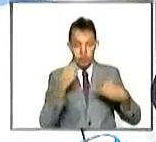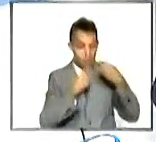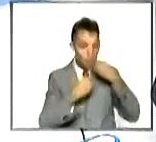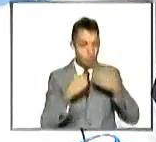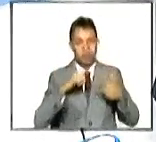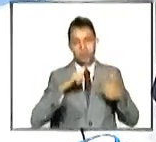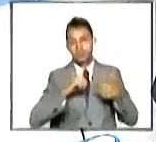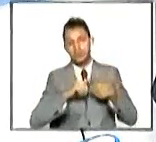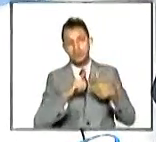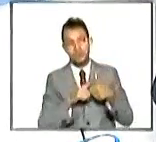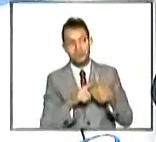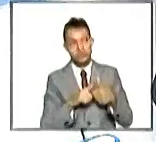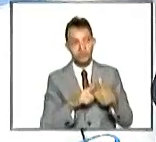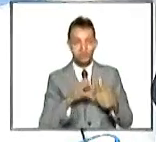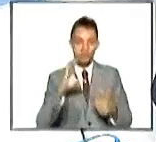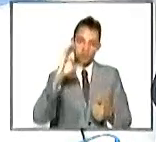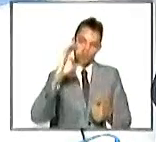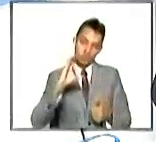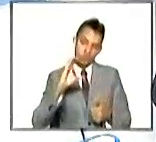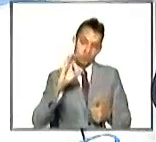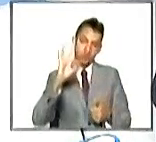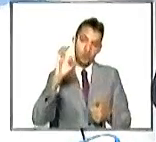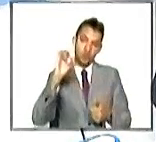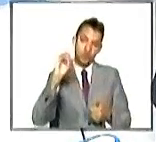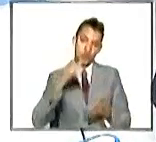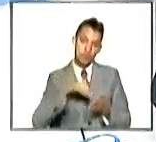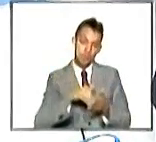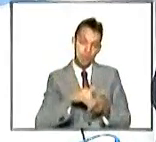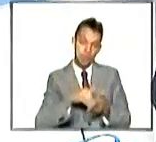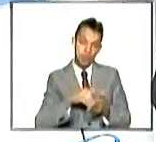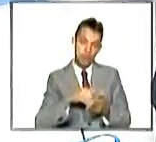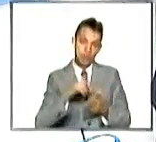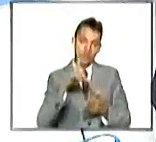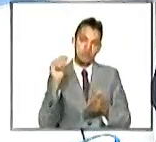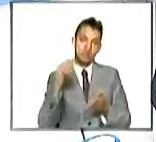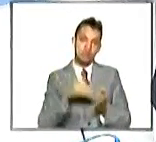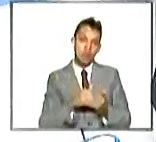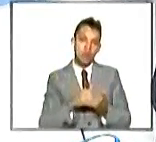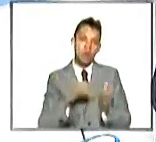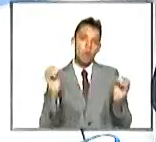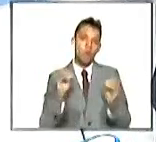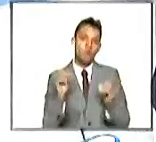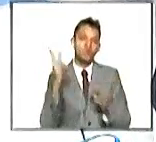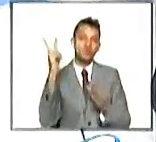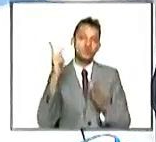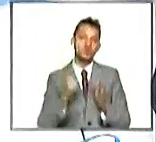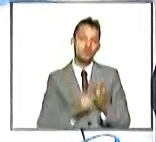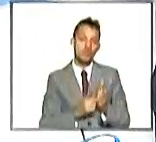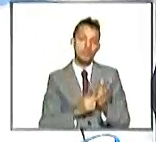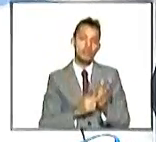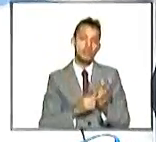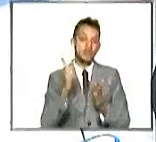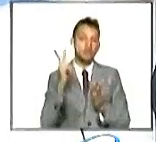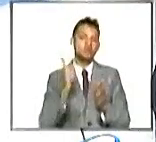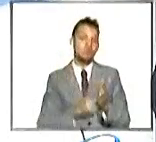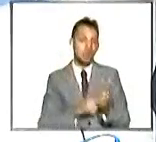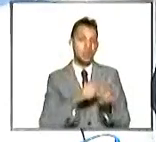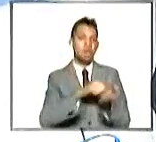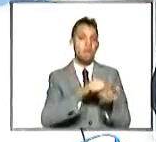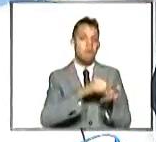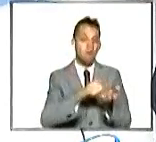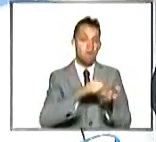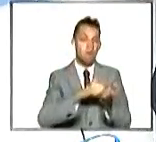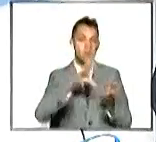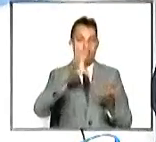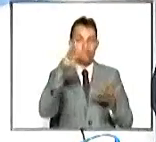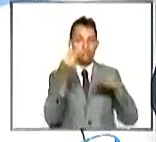opción, o lo compra en un frasco que le vale 80, 90 o 100 mil pesos, o ahí compra 2 mil pesitos de uva Isabela y hace